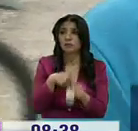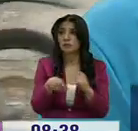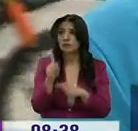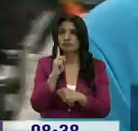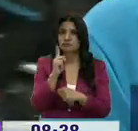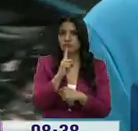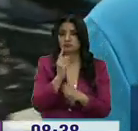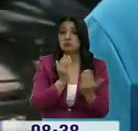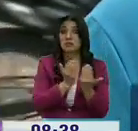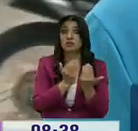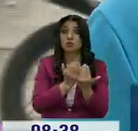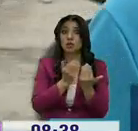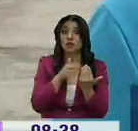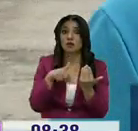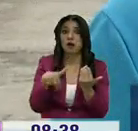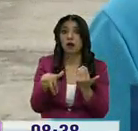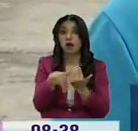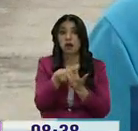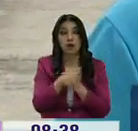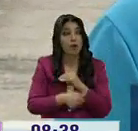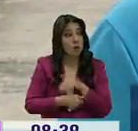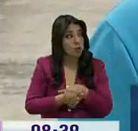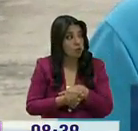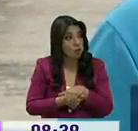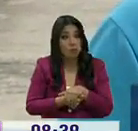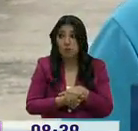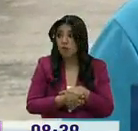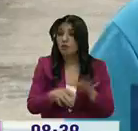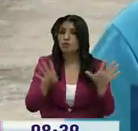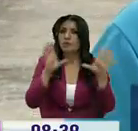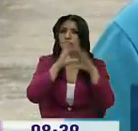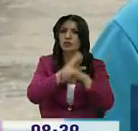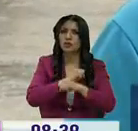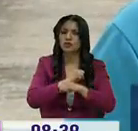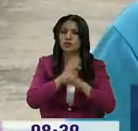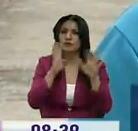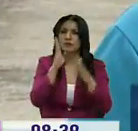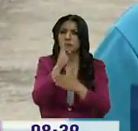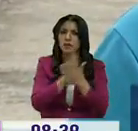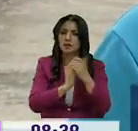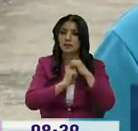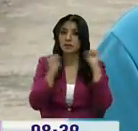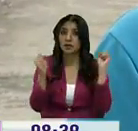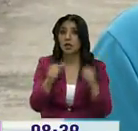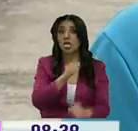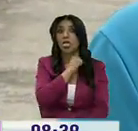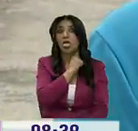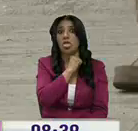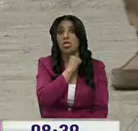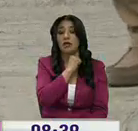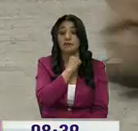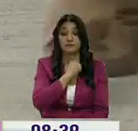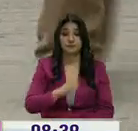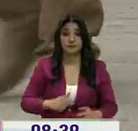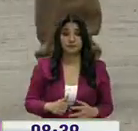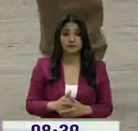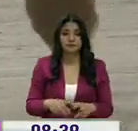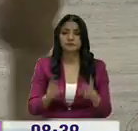los basureros la gente se esconde, pasa a las 9 y media de la mañana, les asaltan a los